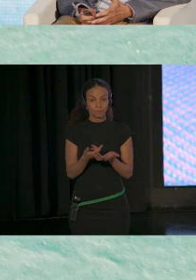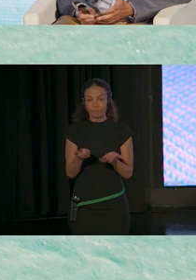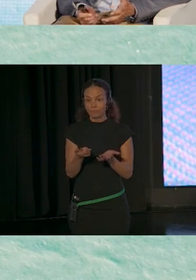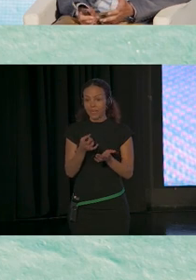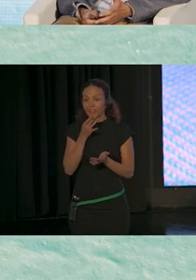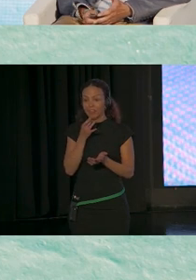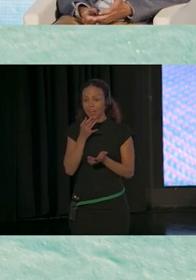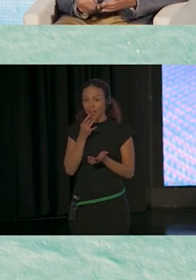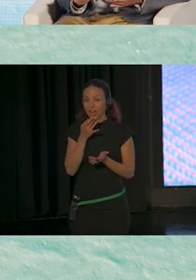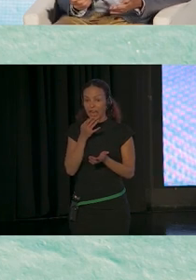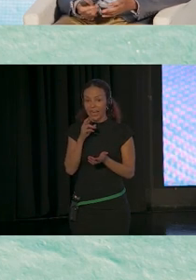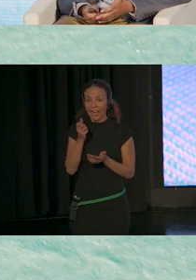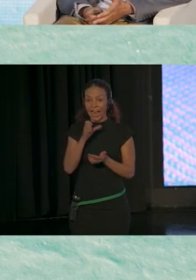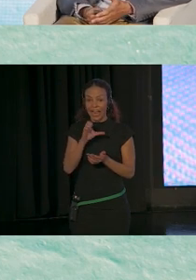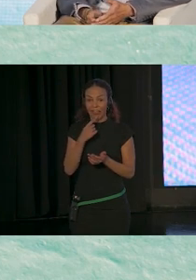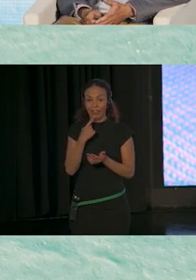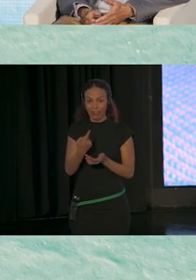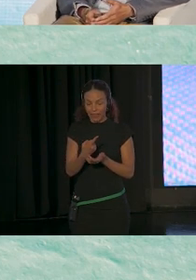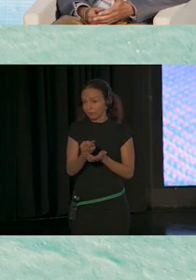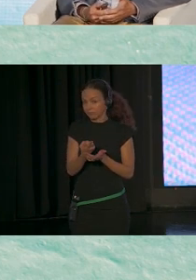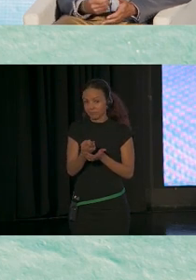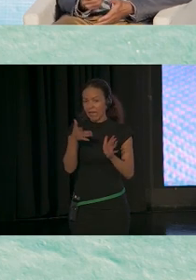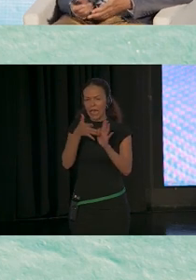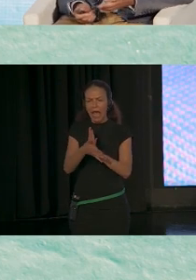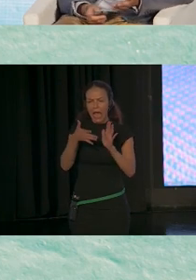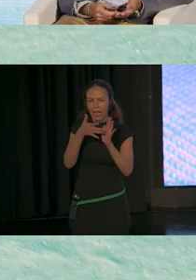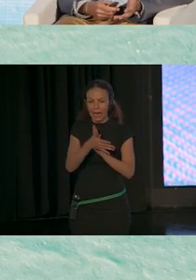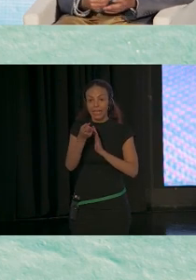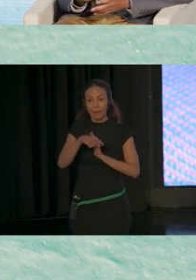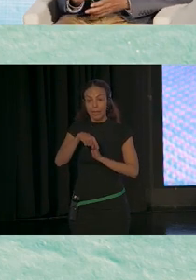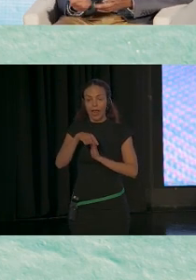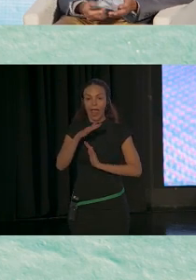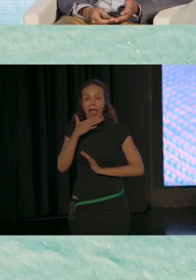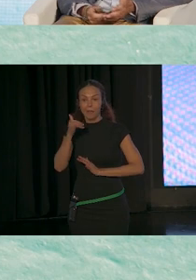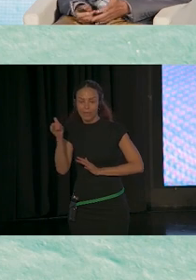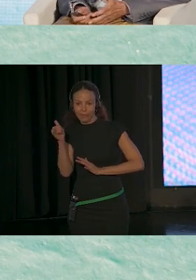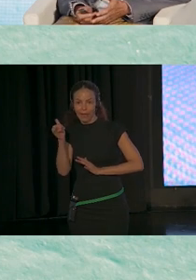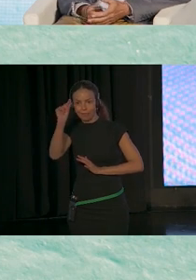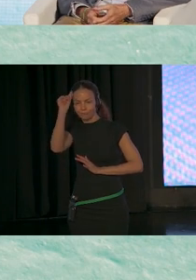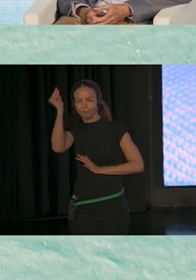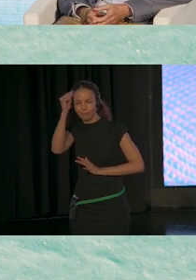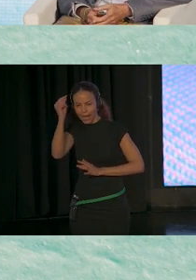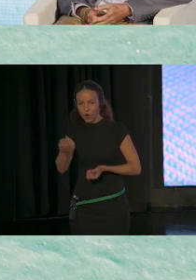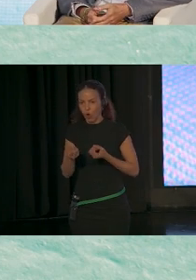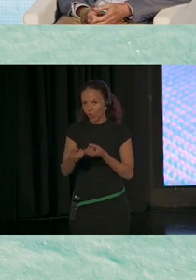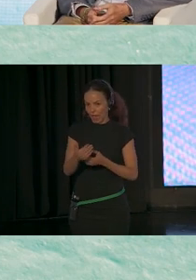diccionario de la Real Academia Española, es acción de narrar, pero también la habilidad o destreza en narrar, contar algo.